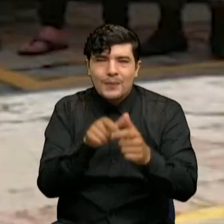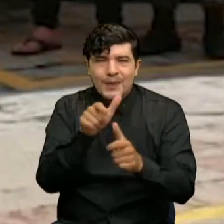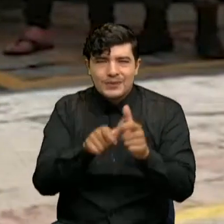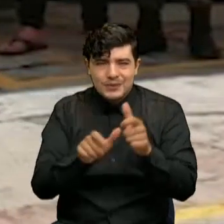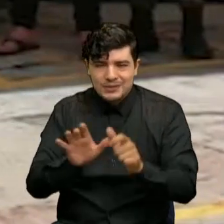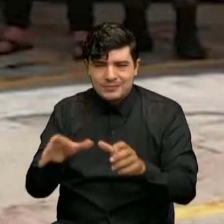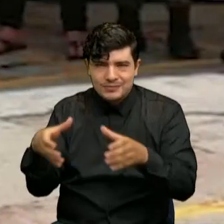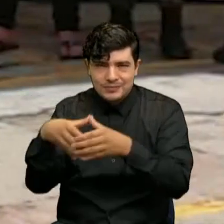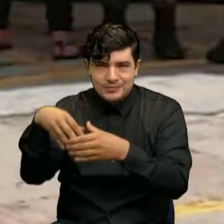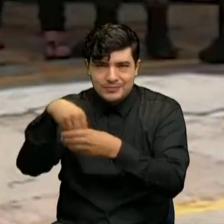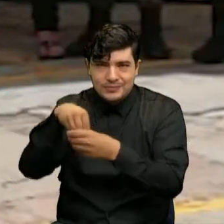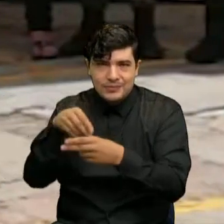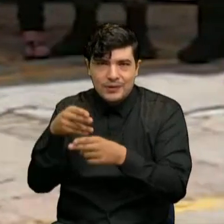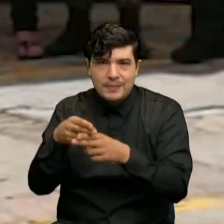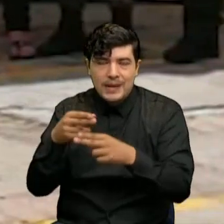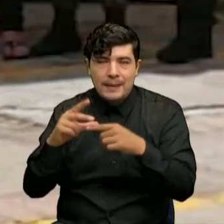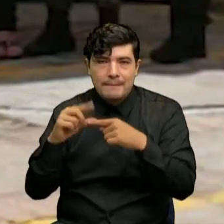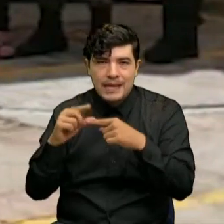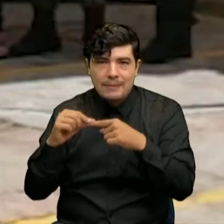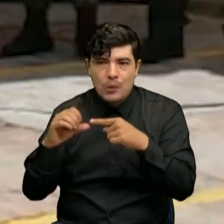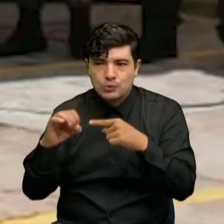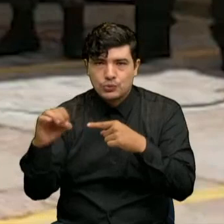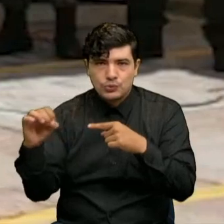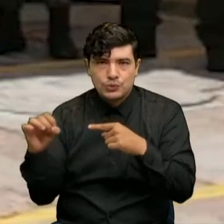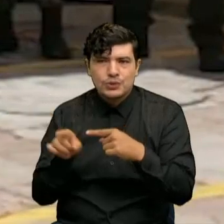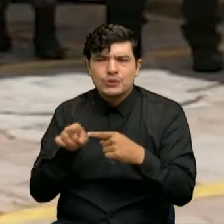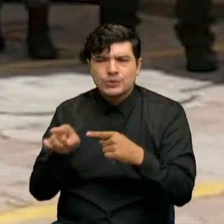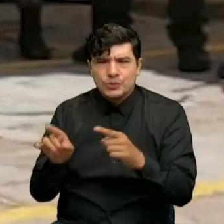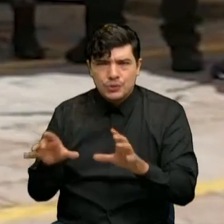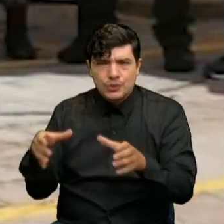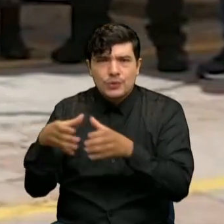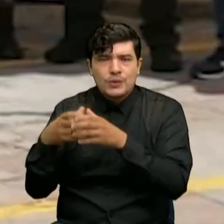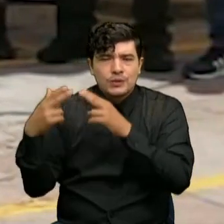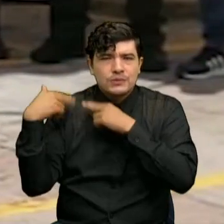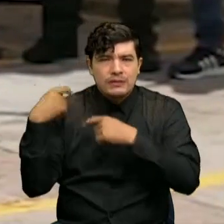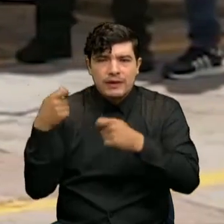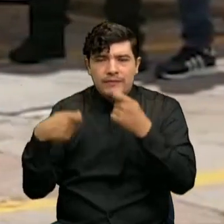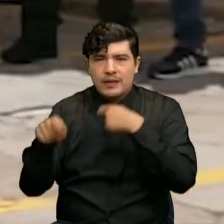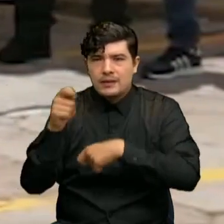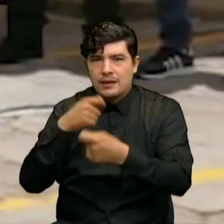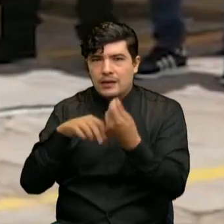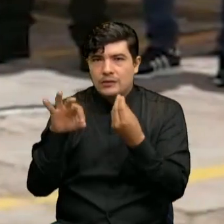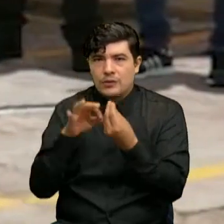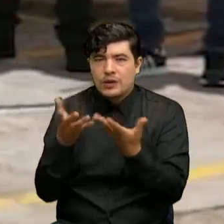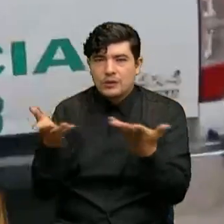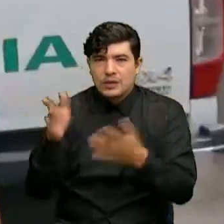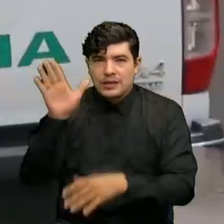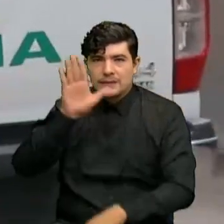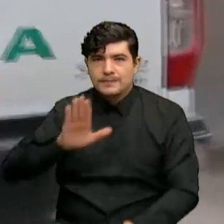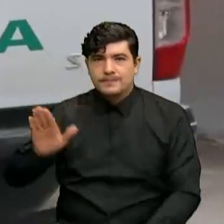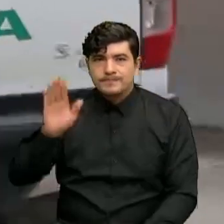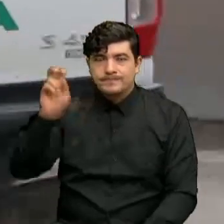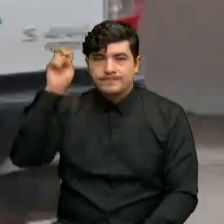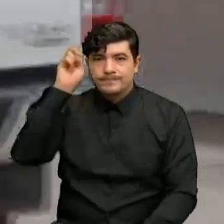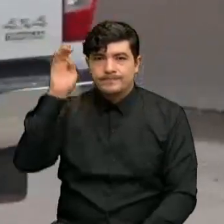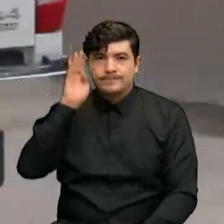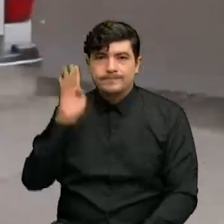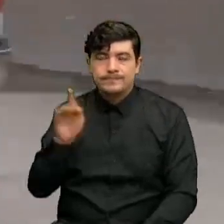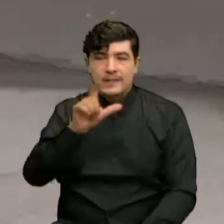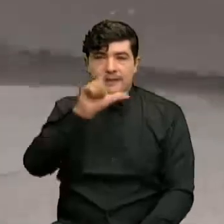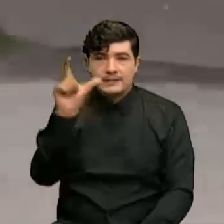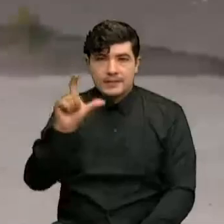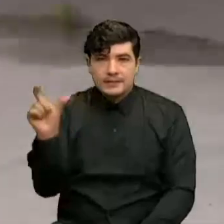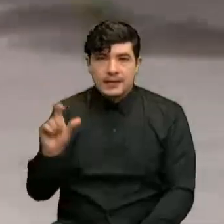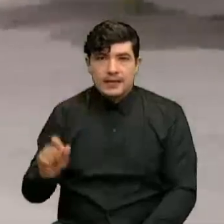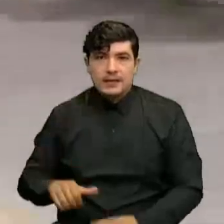denominado los primos una banda dedicada al narcotráfico en los departamentos de norte de santander y césar eran los encargados de enviar